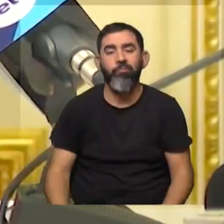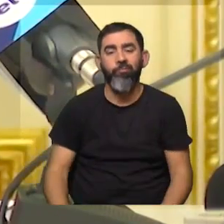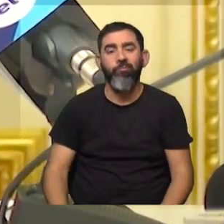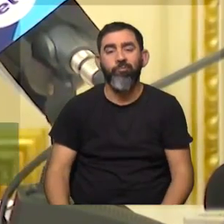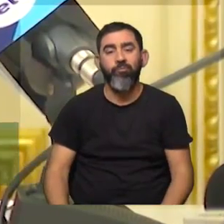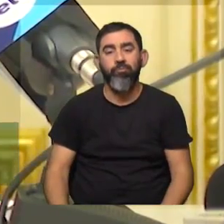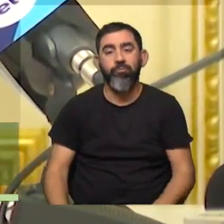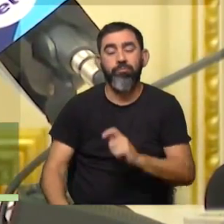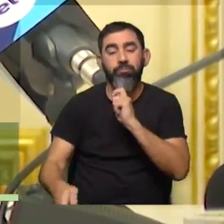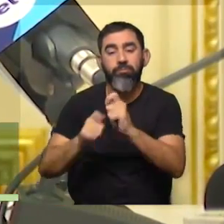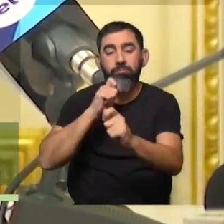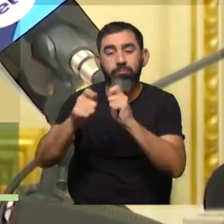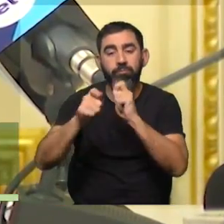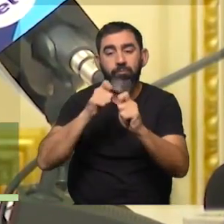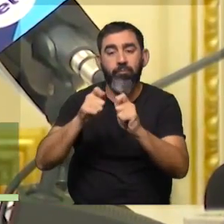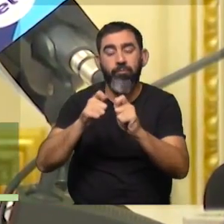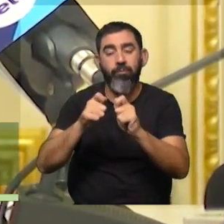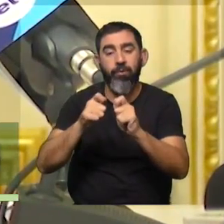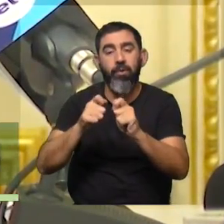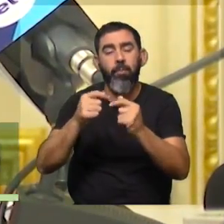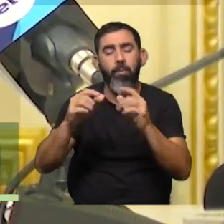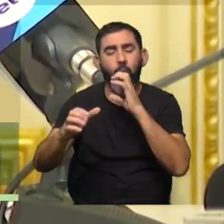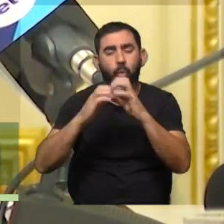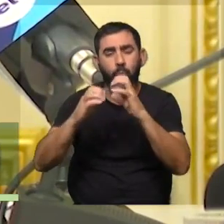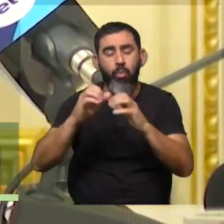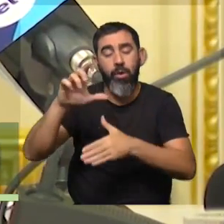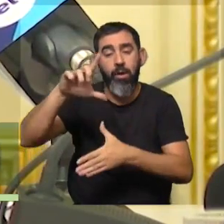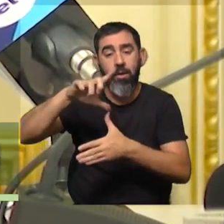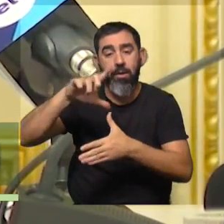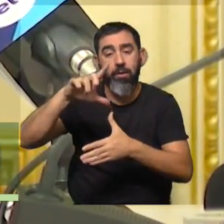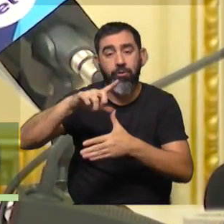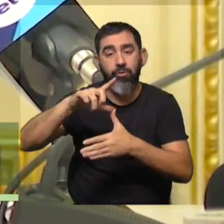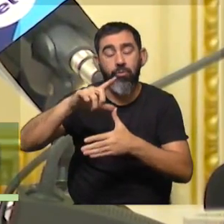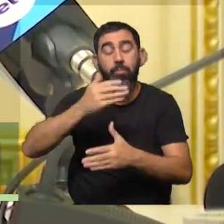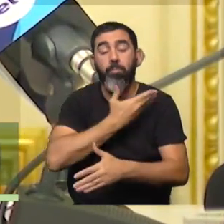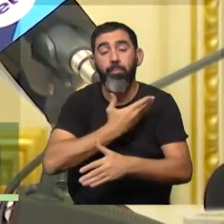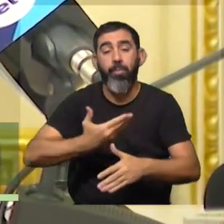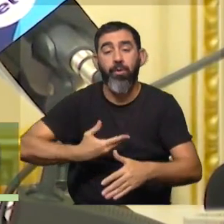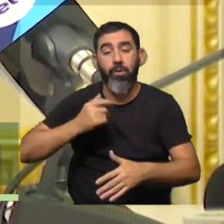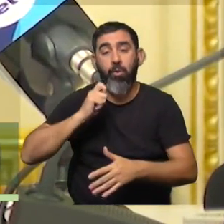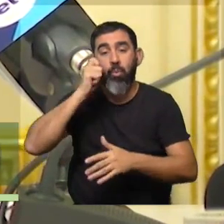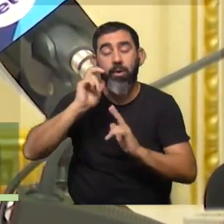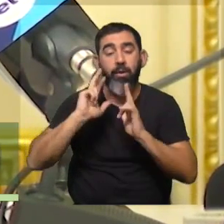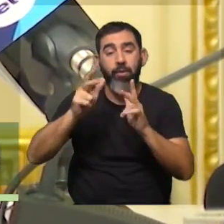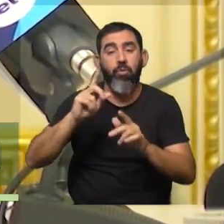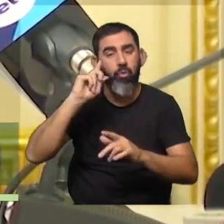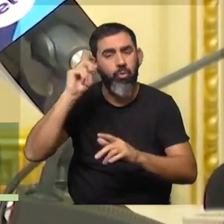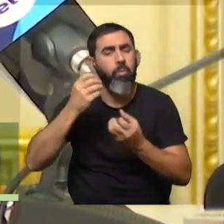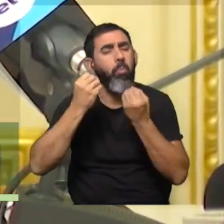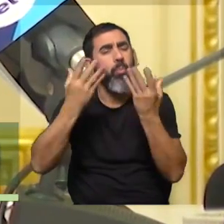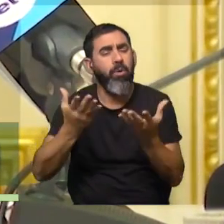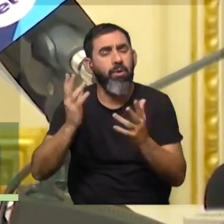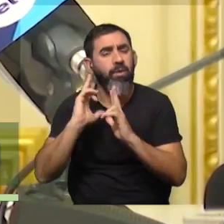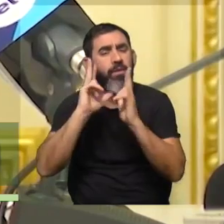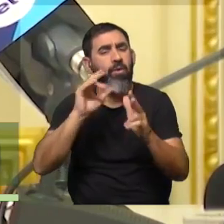durante una entrevista con la agencia F y varios medios latinoamericanos en el mandatario ucraniano dijo no saber por qué